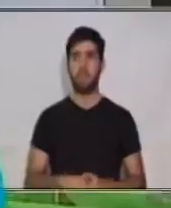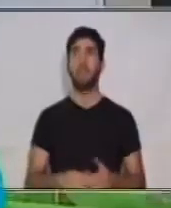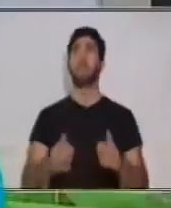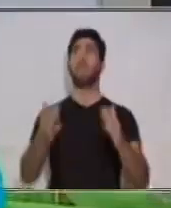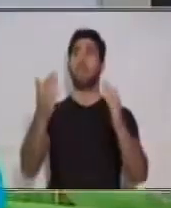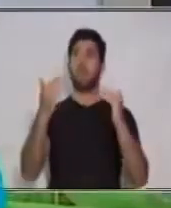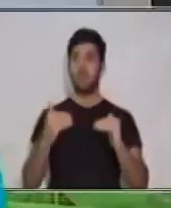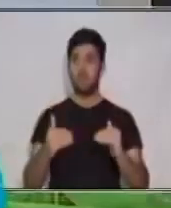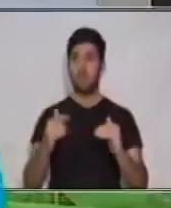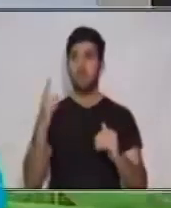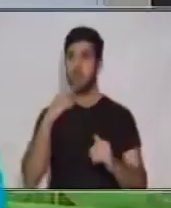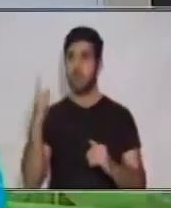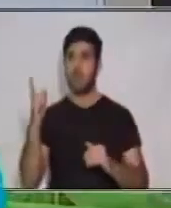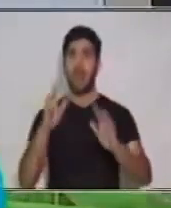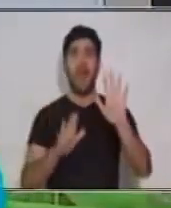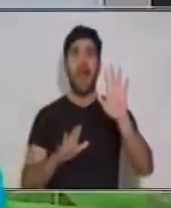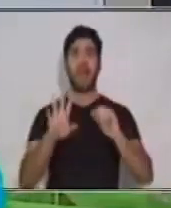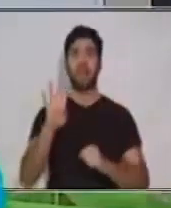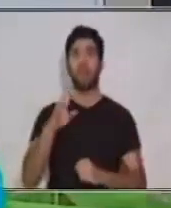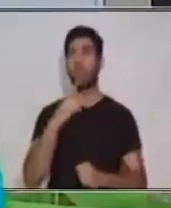Y la persona 14,